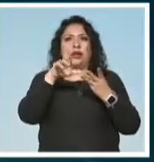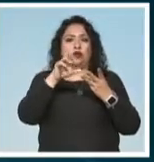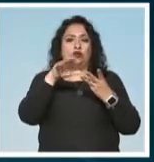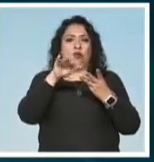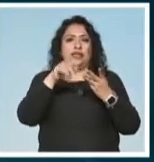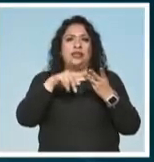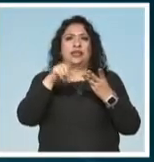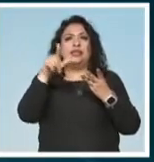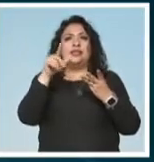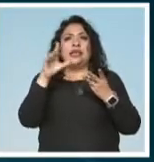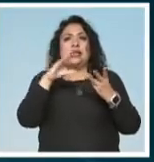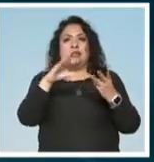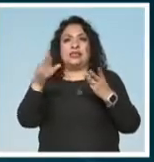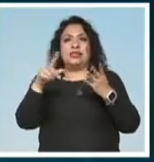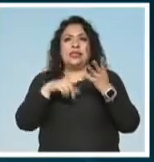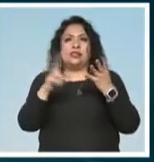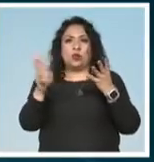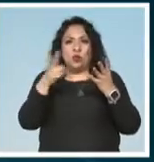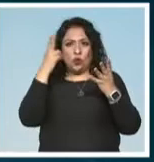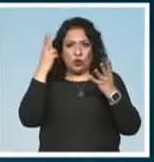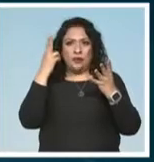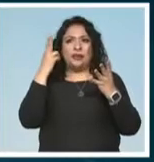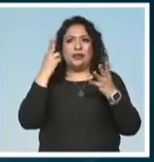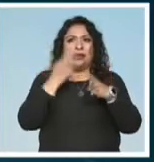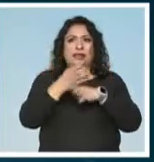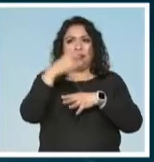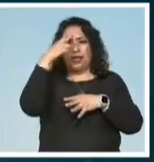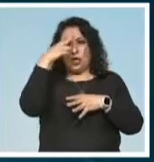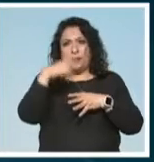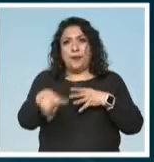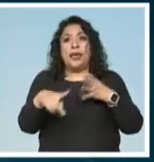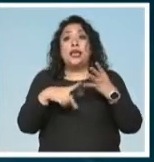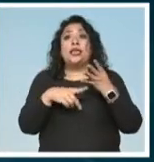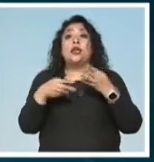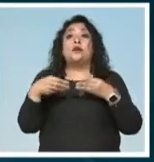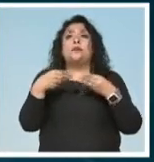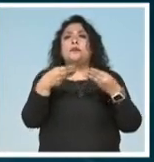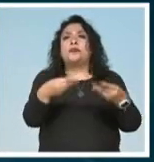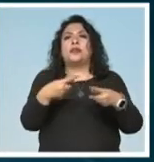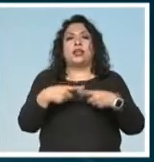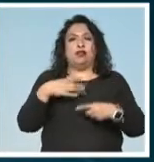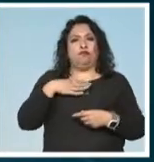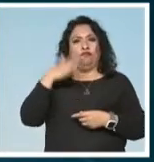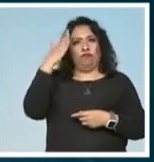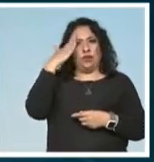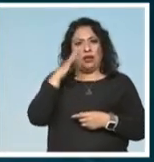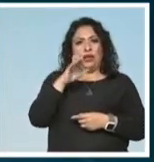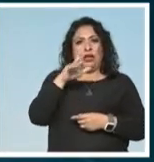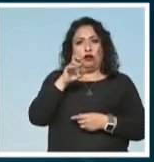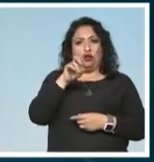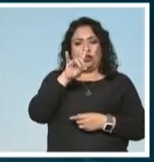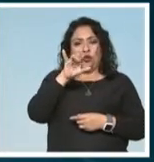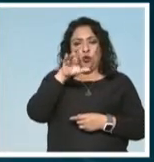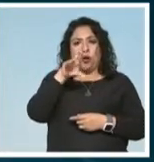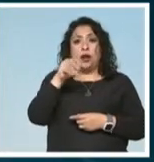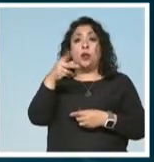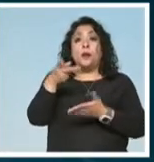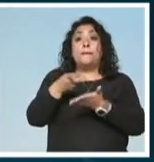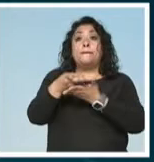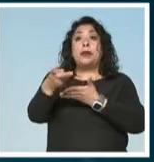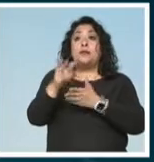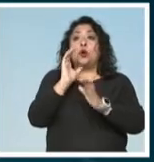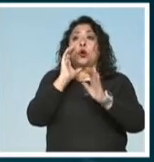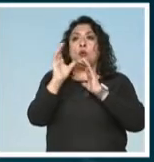Martínez Azad en Academia, y la Universidad Autónoma del Estado de México recibió en manos del rector Carlos Eduardo Barrera Díaz el premio